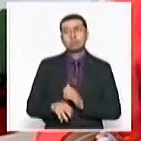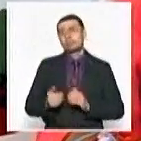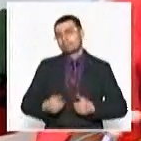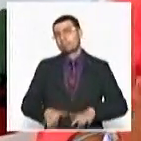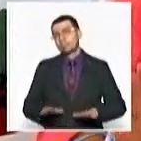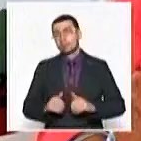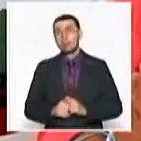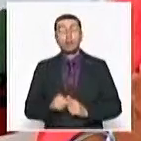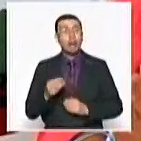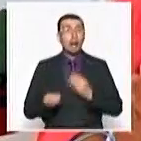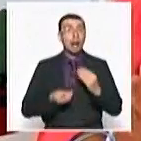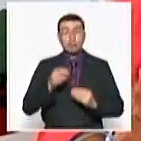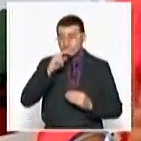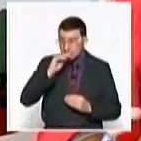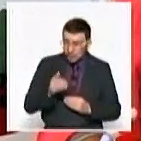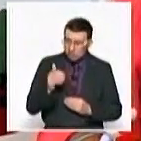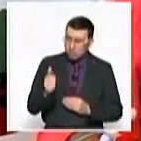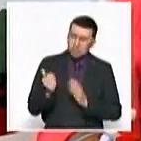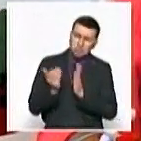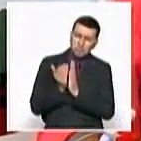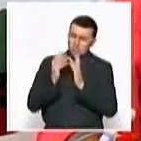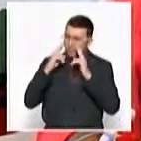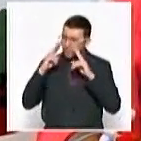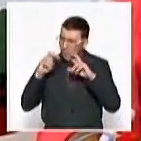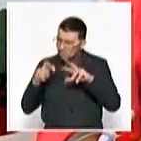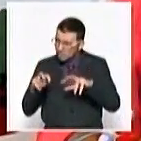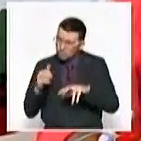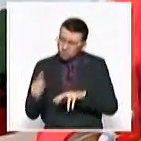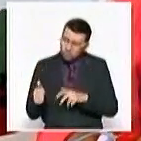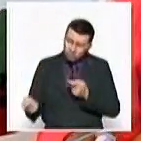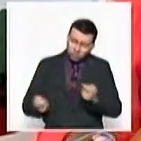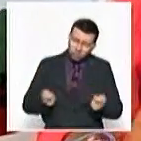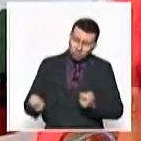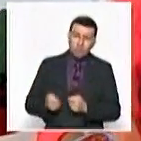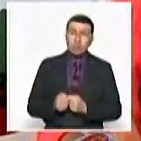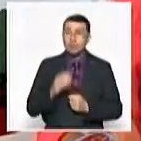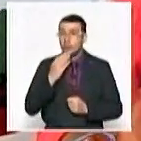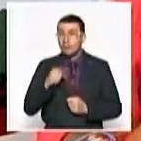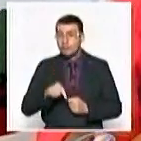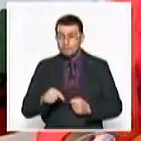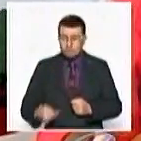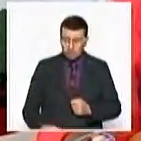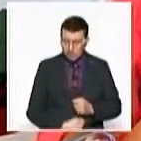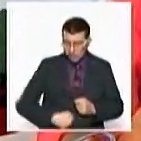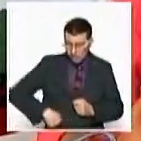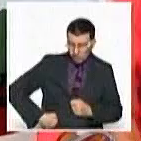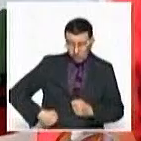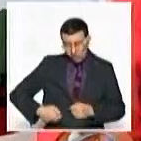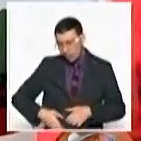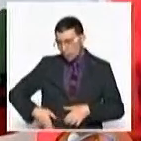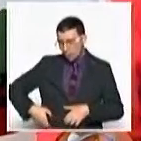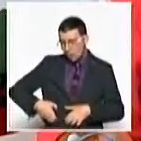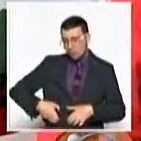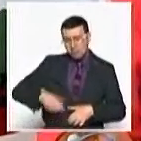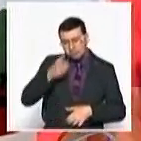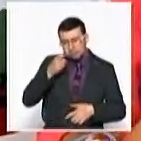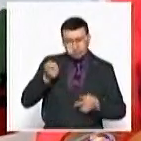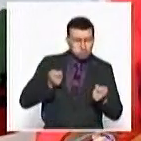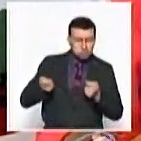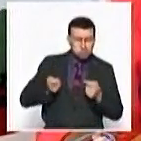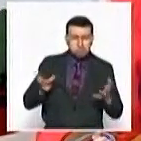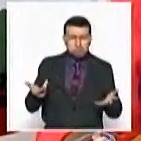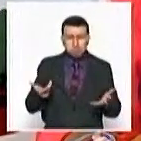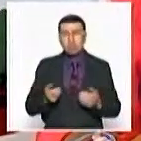niño es un estudio. Hay que hacerle un colon por enema, hay que hacerle, hay que evaluarlo